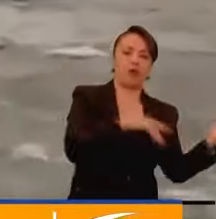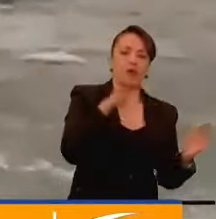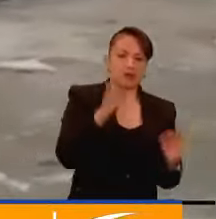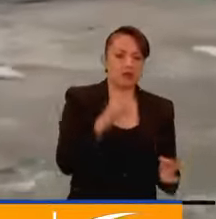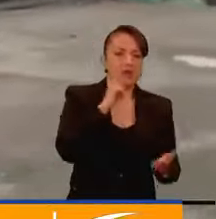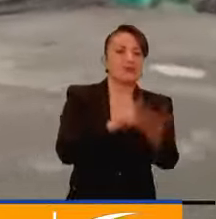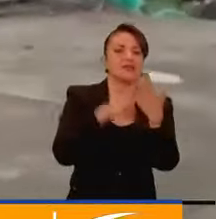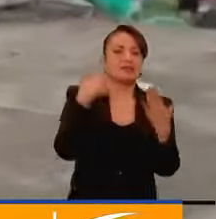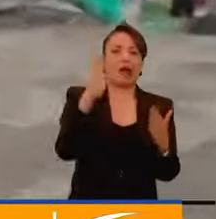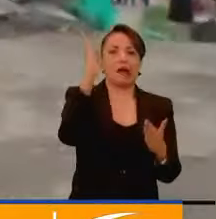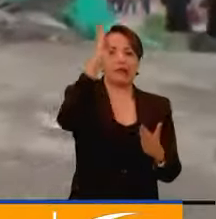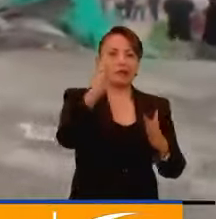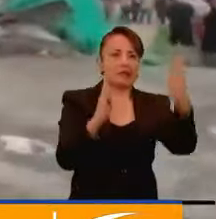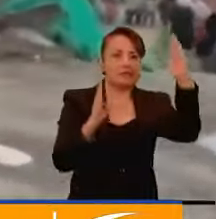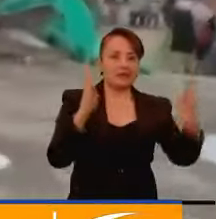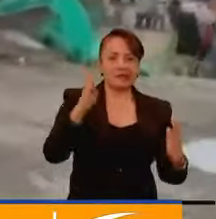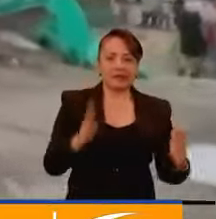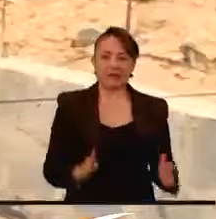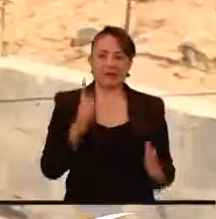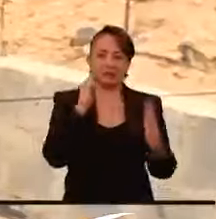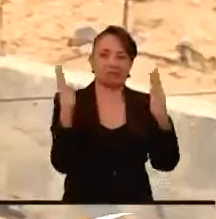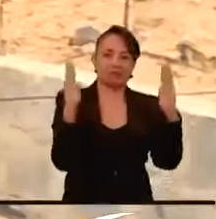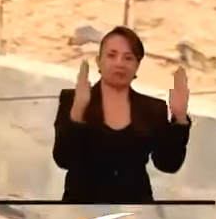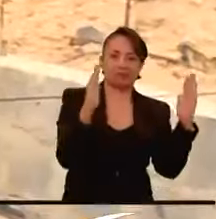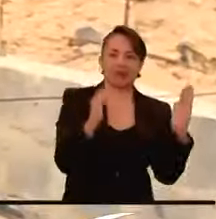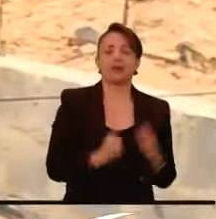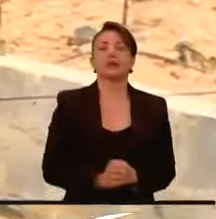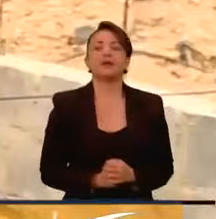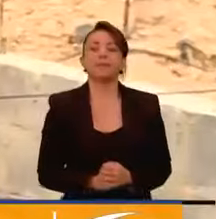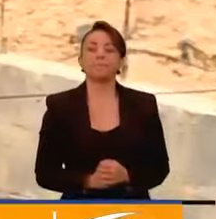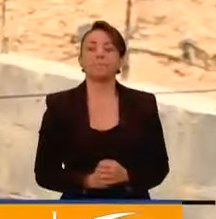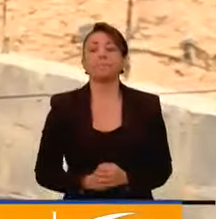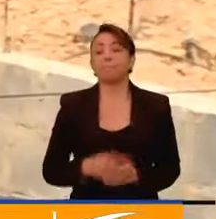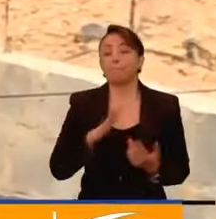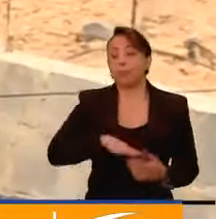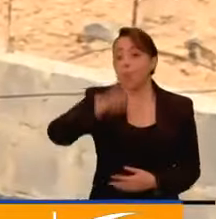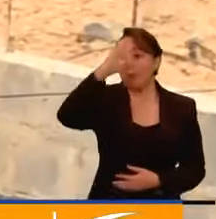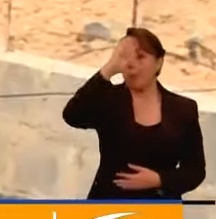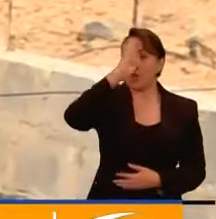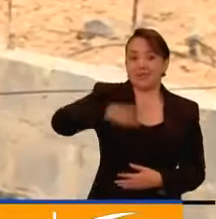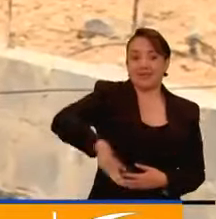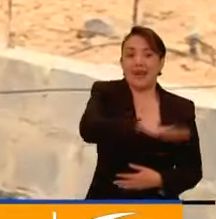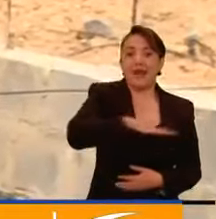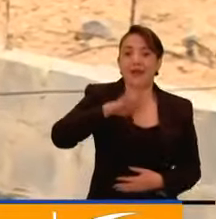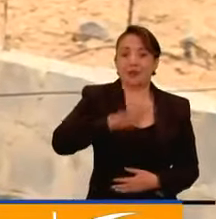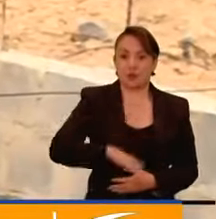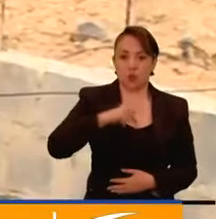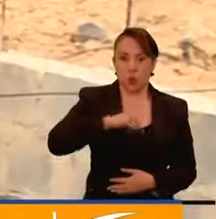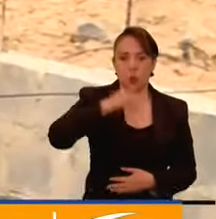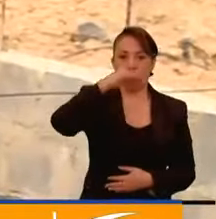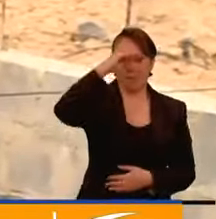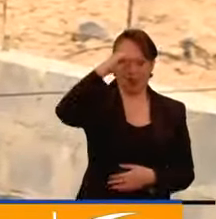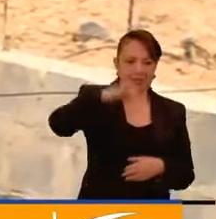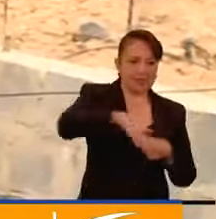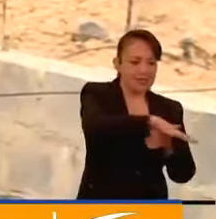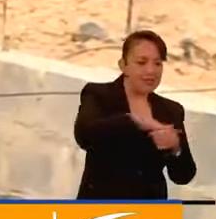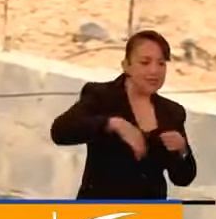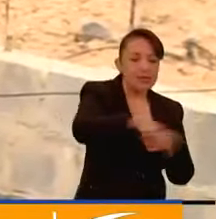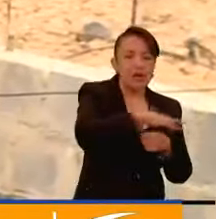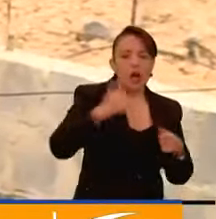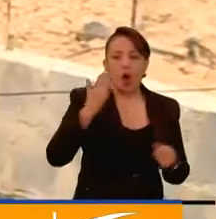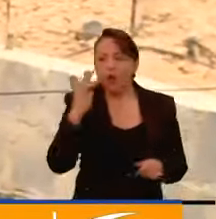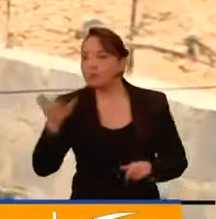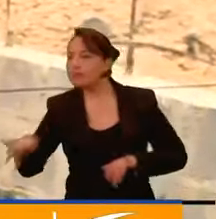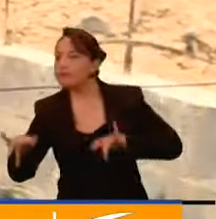primeros quiebres pues la policía metropolitana está haciendo algunas rondas por las viviendas que quedan en la parte de